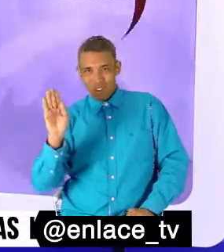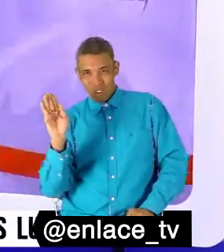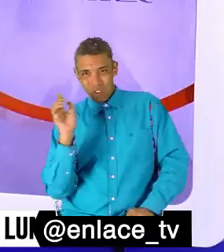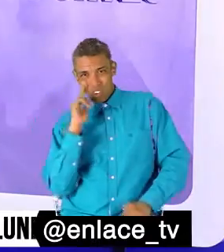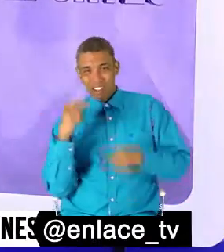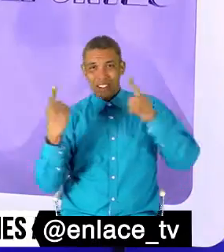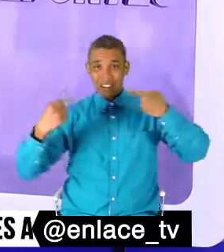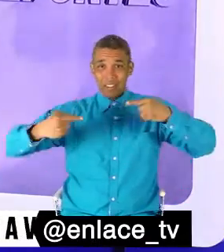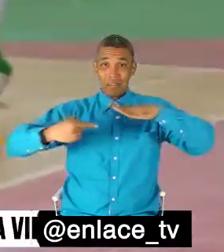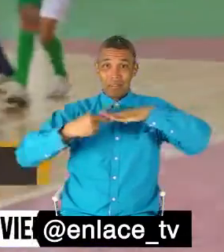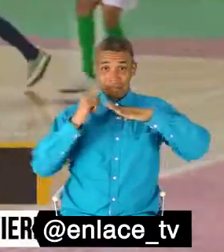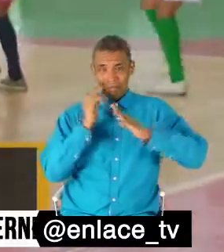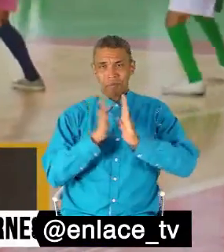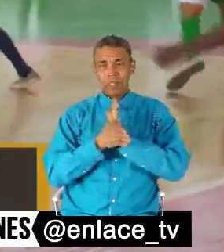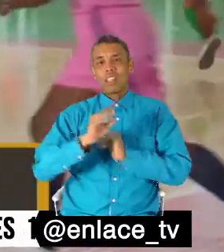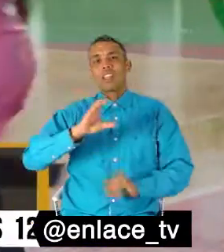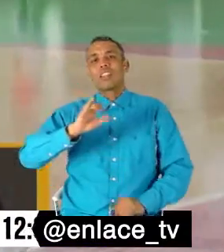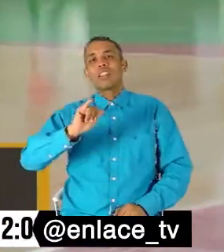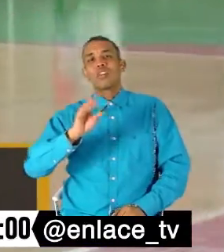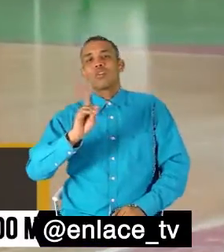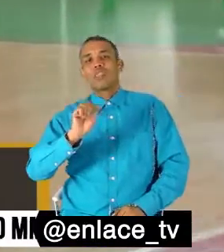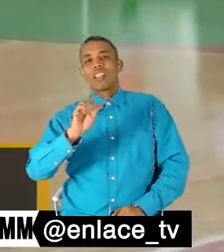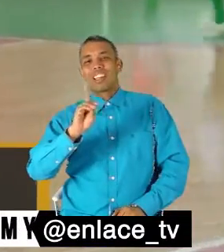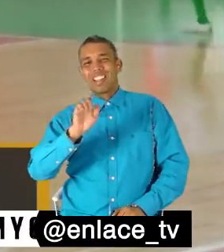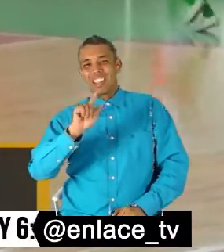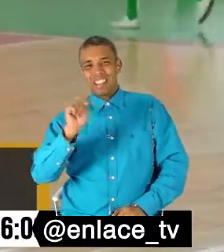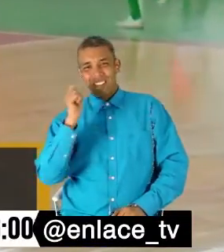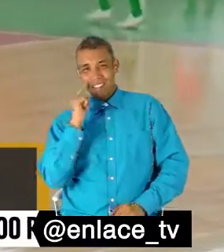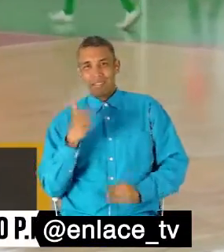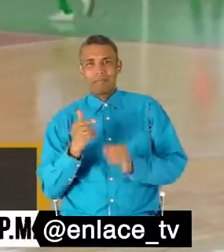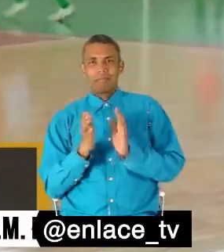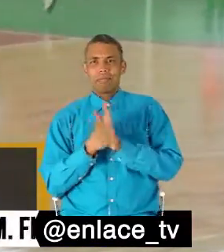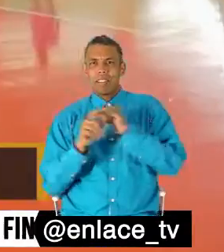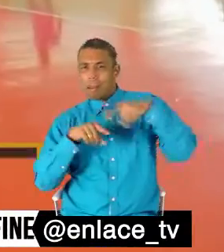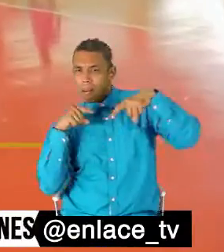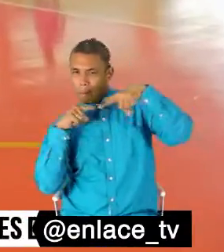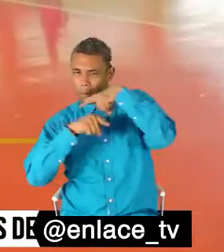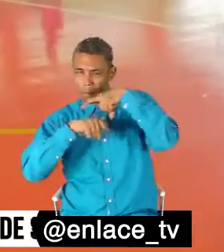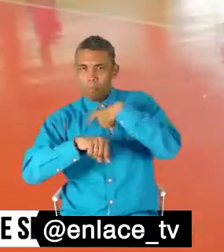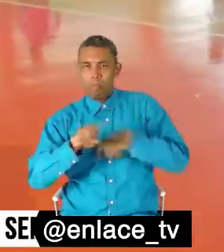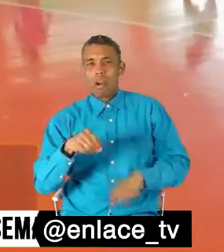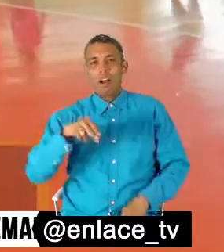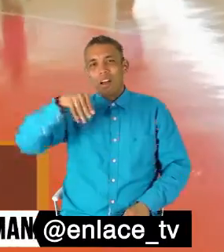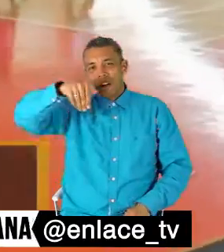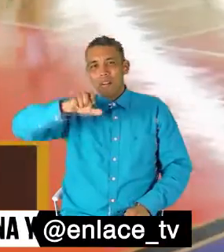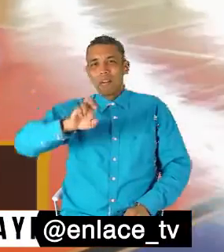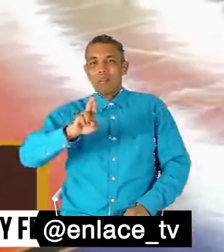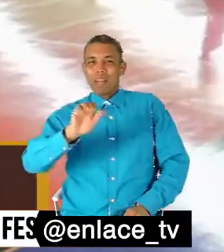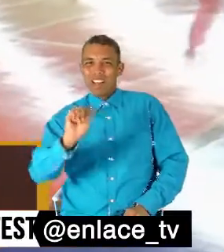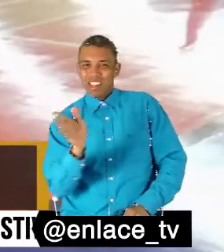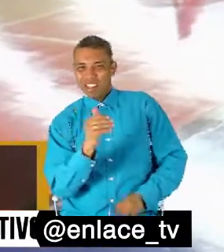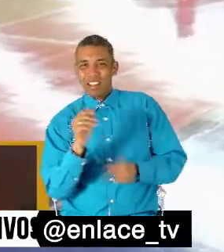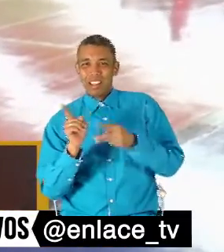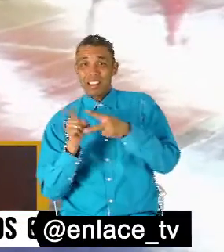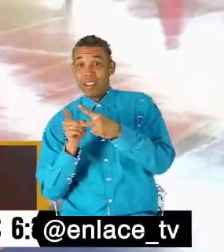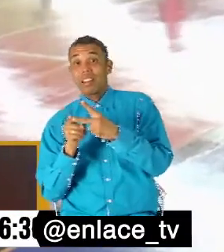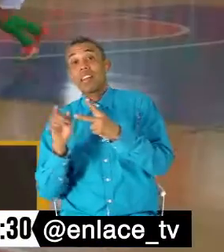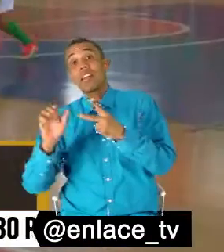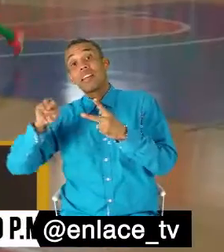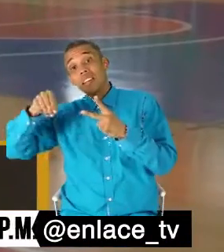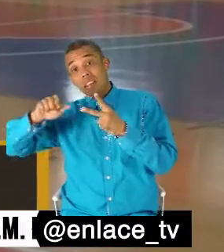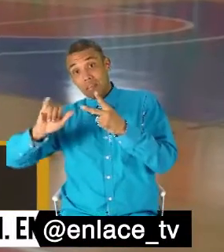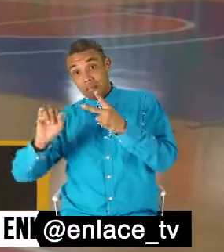Castellanos. Las anotaciones de las intecobistas corrieron por cuenta de María Villarreal y Mayra Méndez. Esta última se convirtió en la